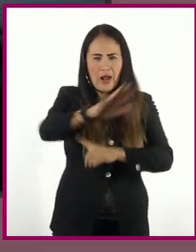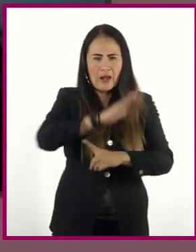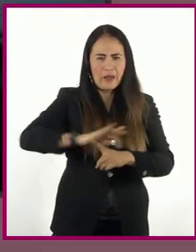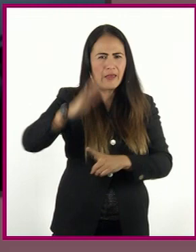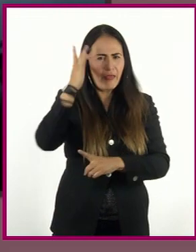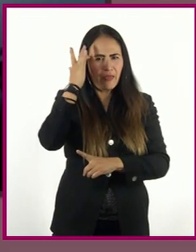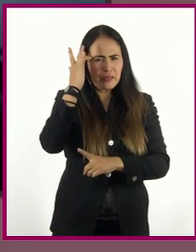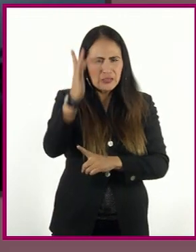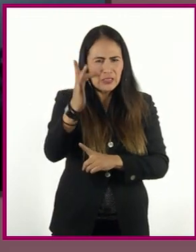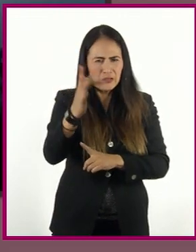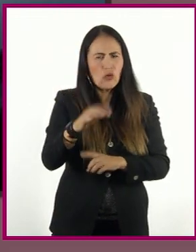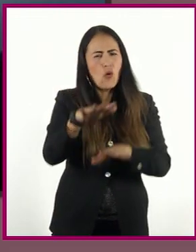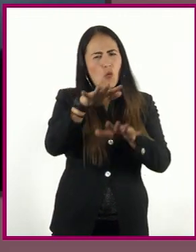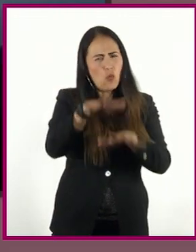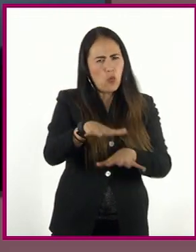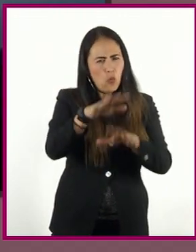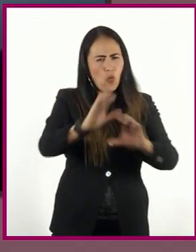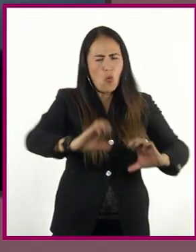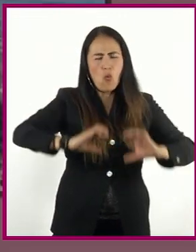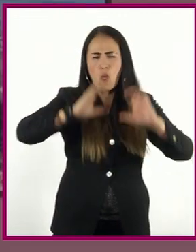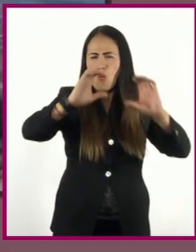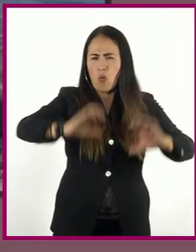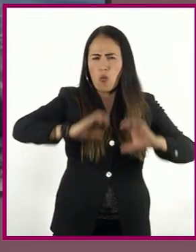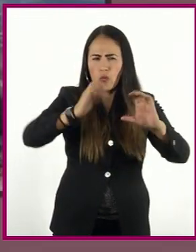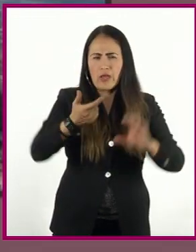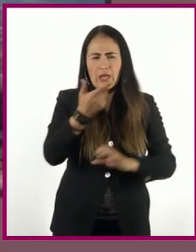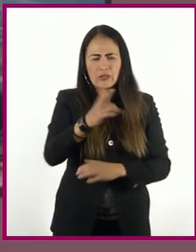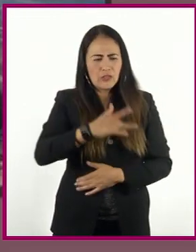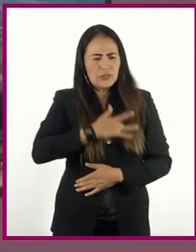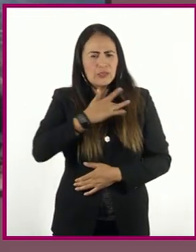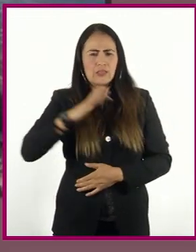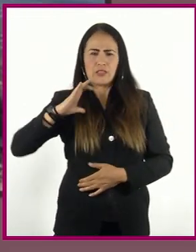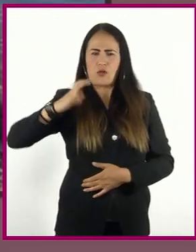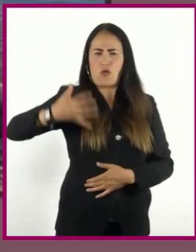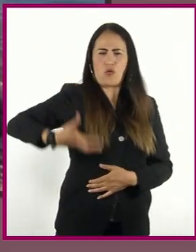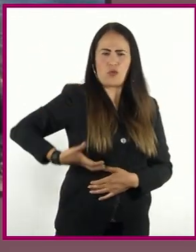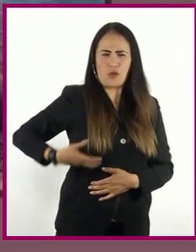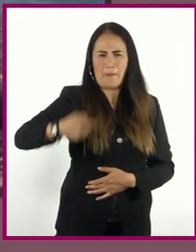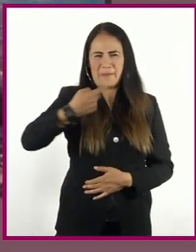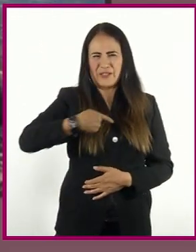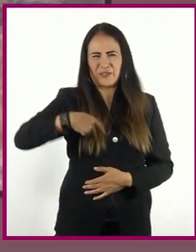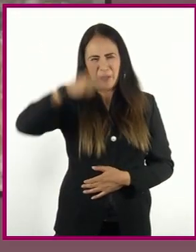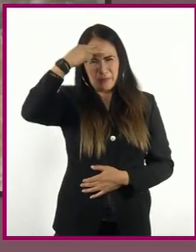que resguardan por tradición y que es motivo de orgullo para todos los mexicanos.